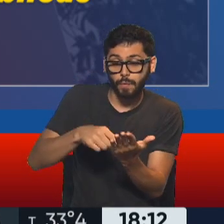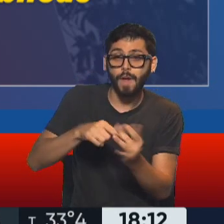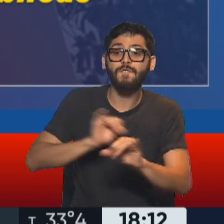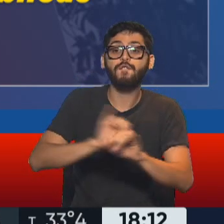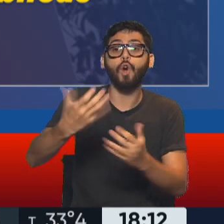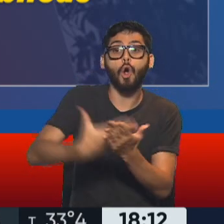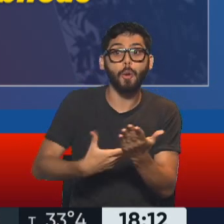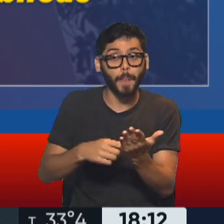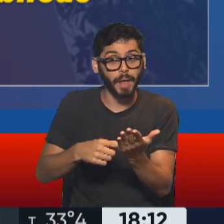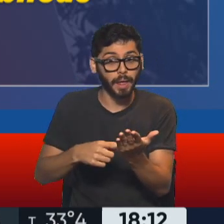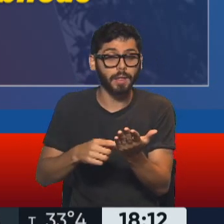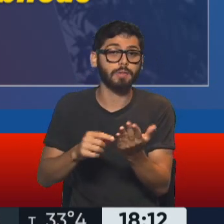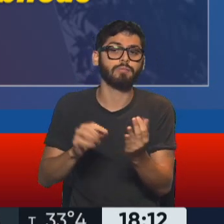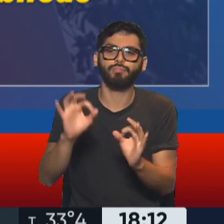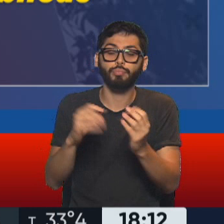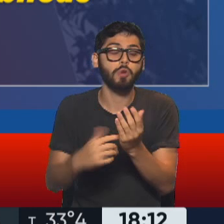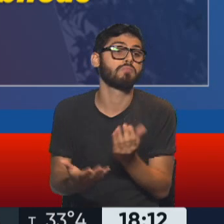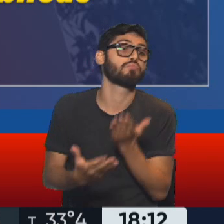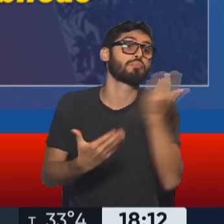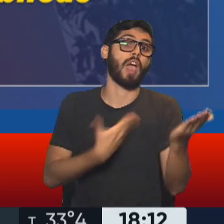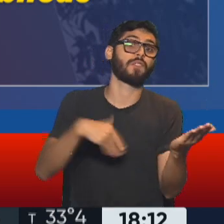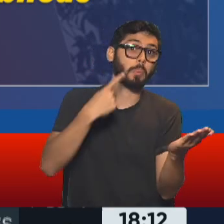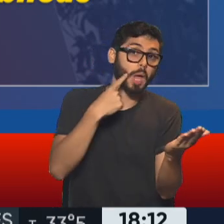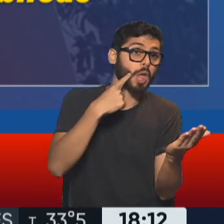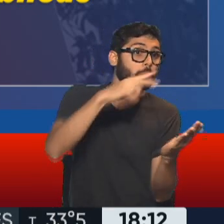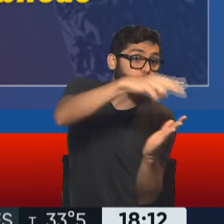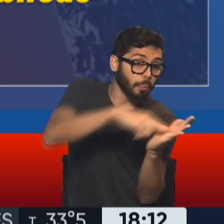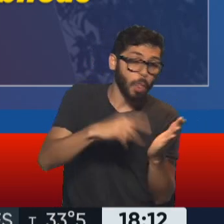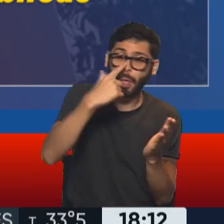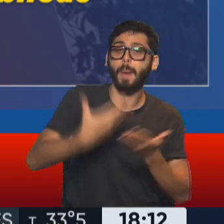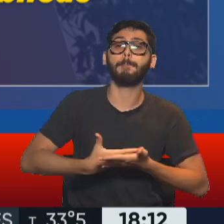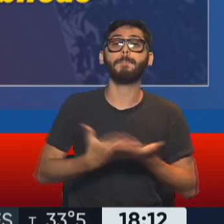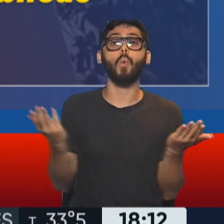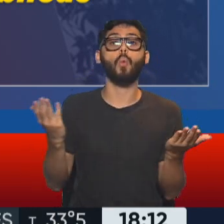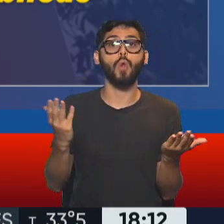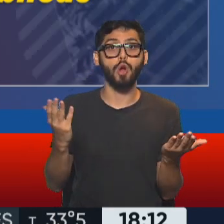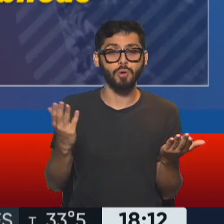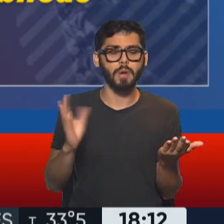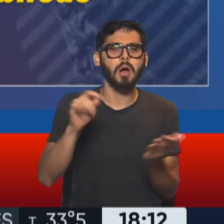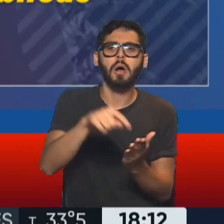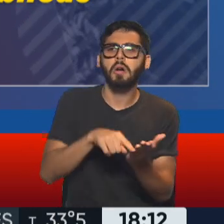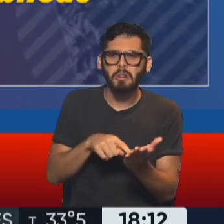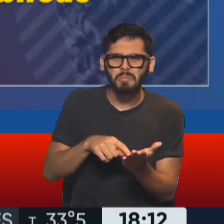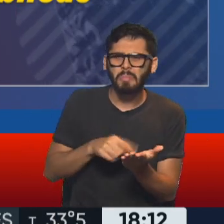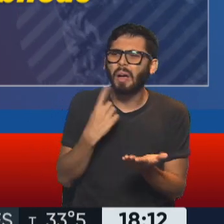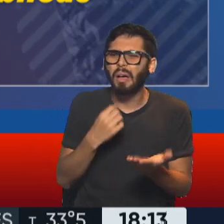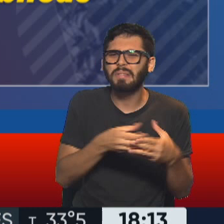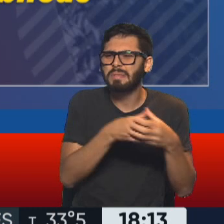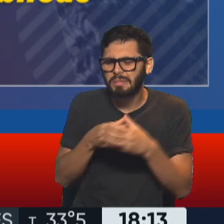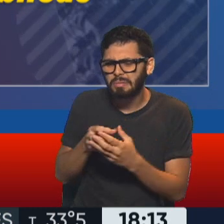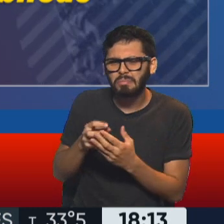la dirección del fondo. Una vez que se analiza, se publica ese acuerdo. ¿Qué puede decir ese informe? Dar